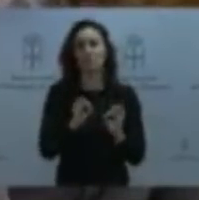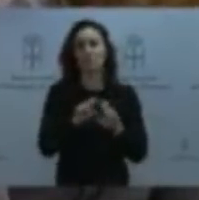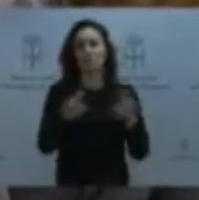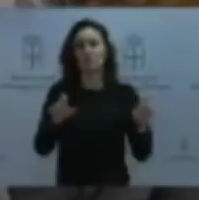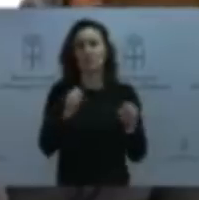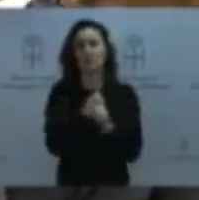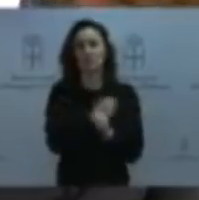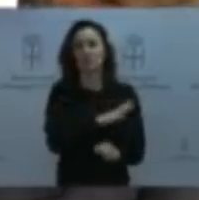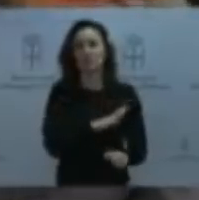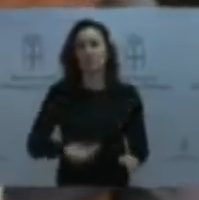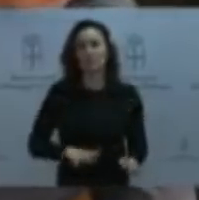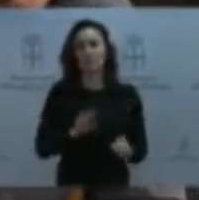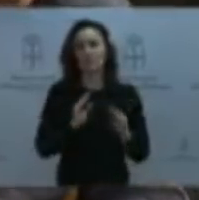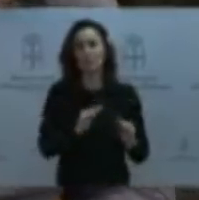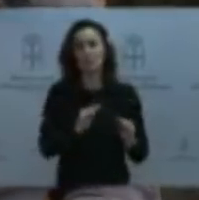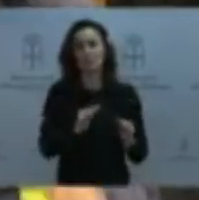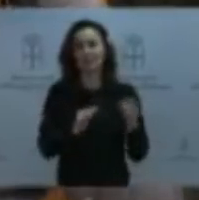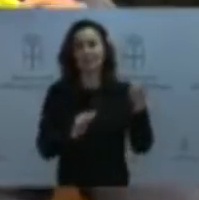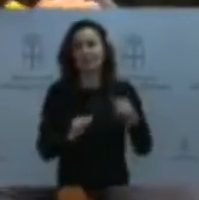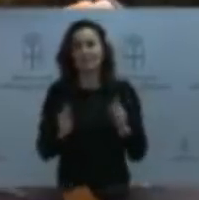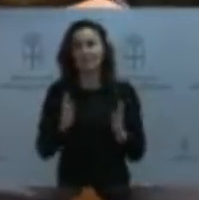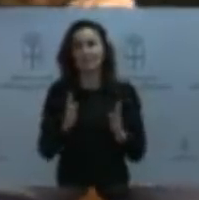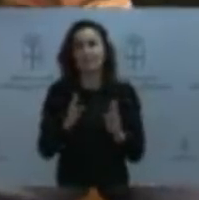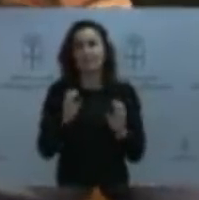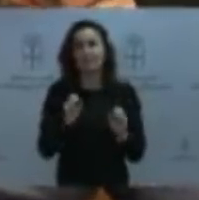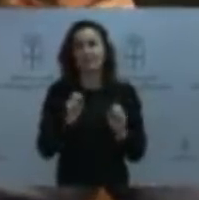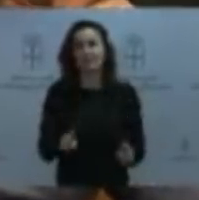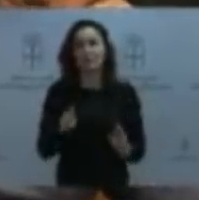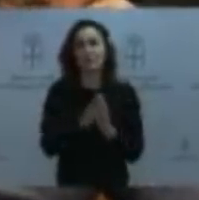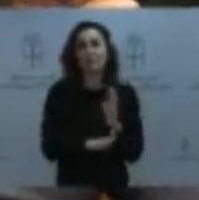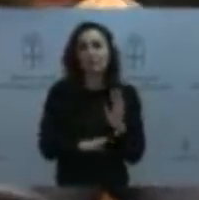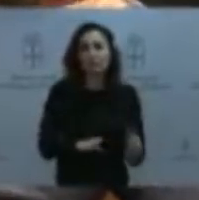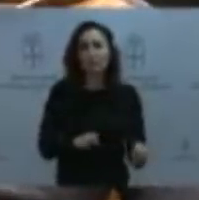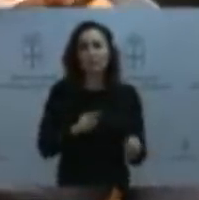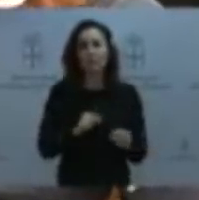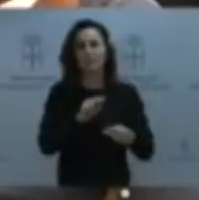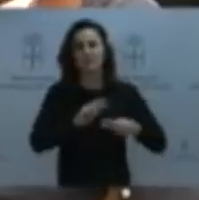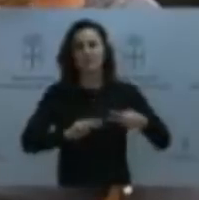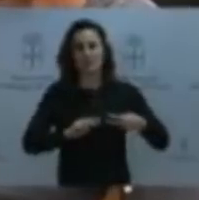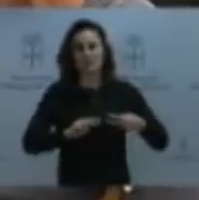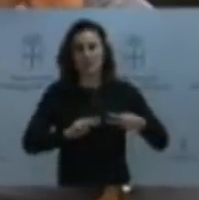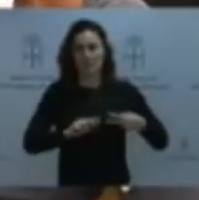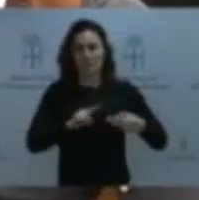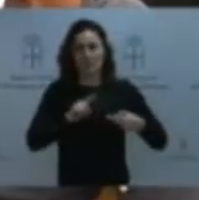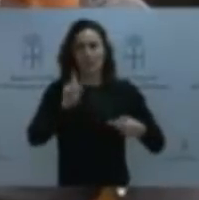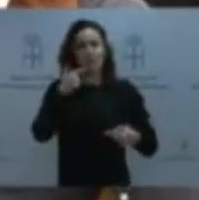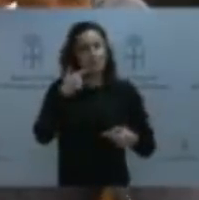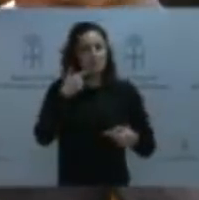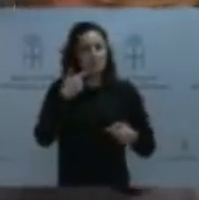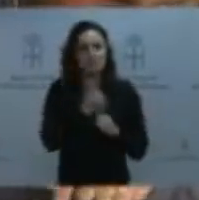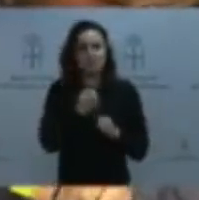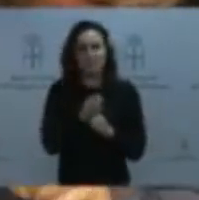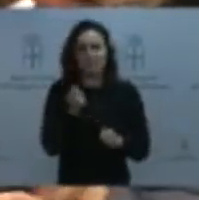supone peores condiciones aún. De los dos servicios que llevaba Madison, el de atención al empleado se está derivando poco a poco a